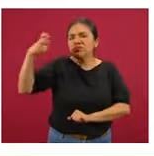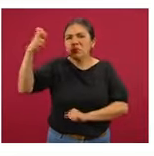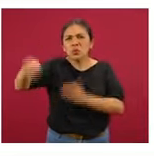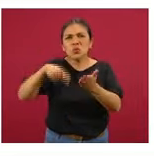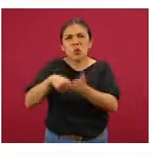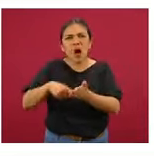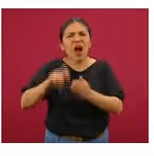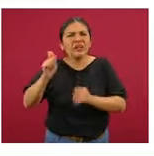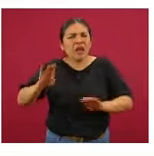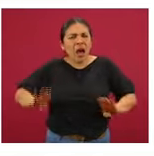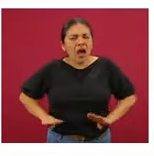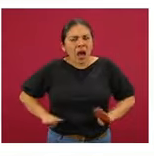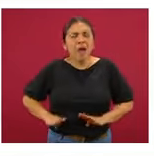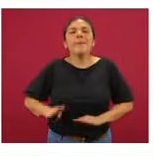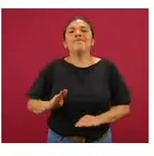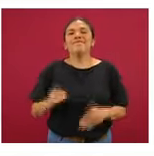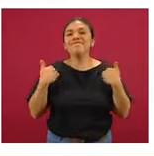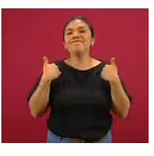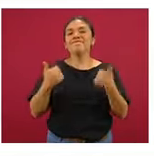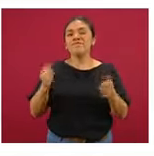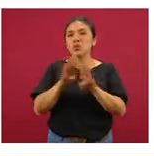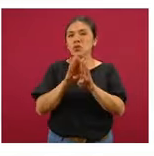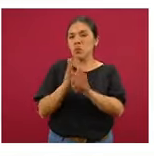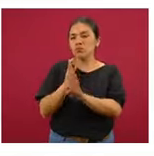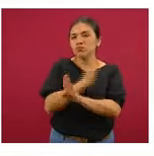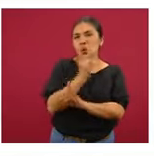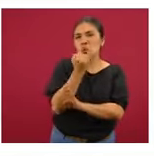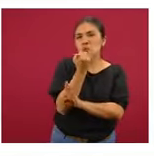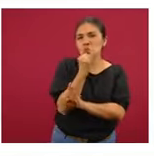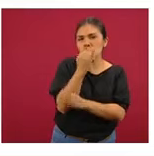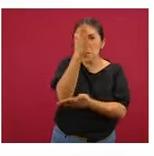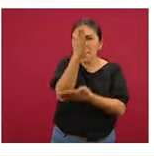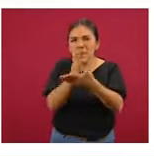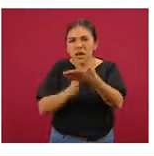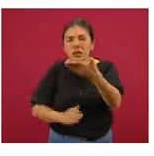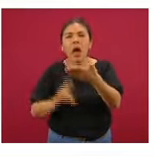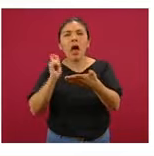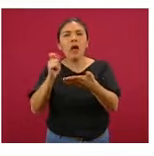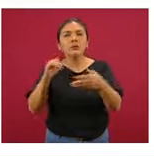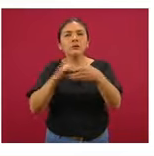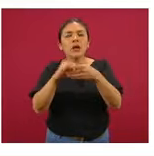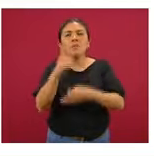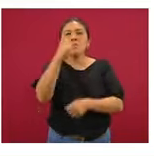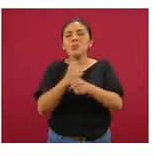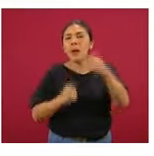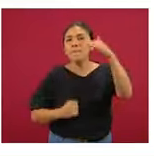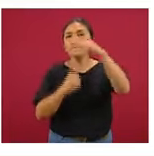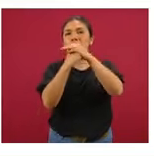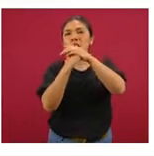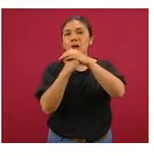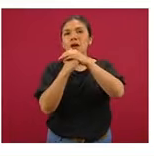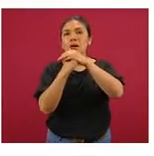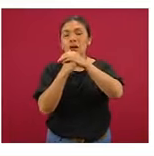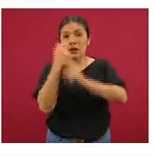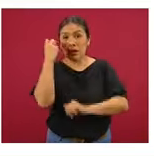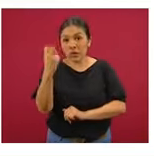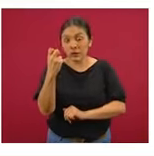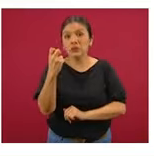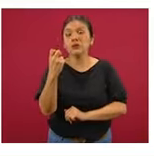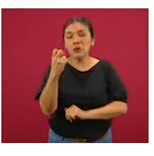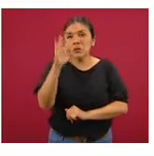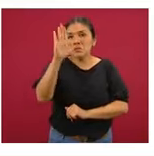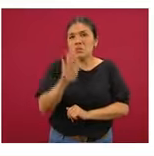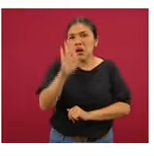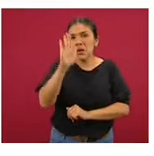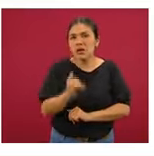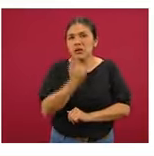esta región, vemos ahí que para mediados de junio alcanzaban, vamos a decir, un primer pico, un primer acme en su curva. Parecía que venía